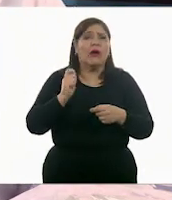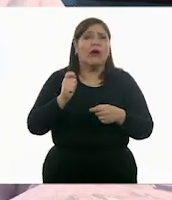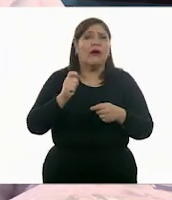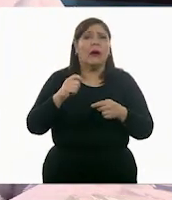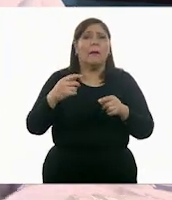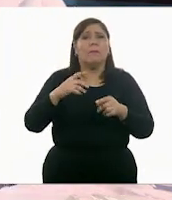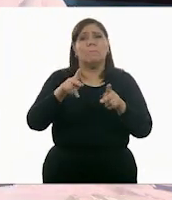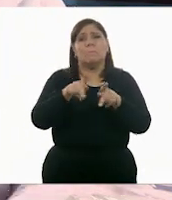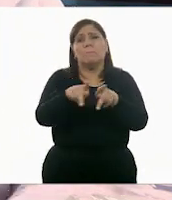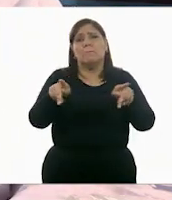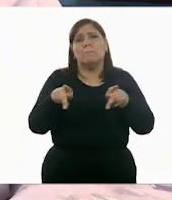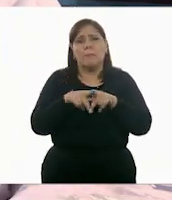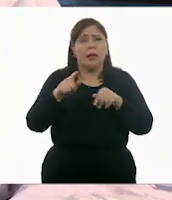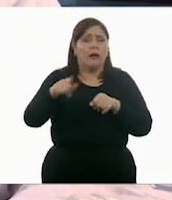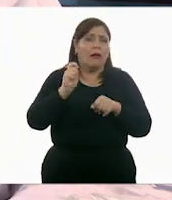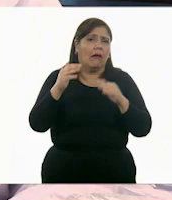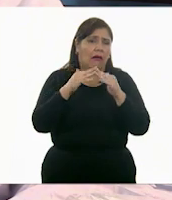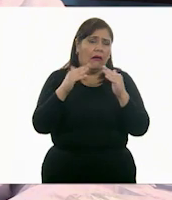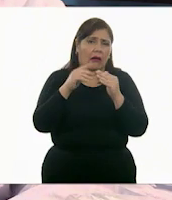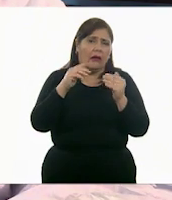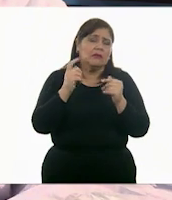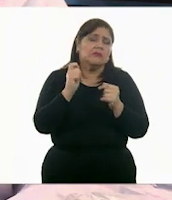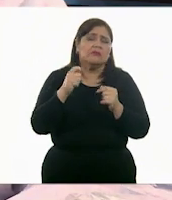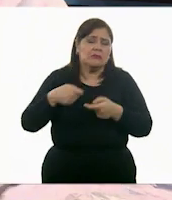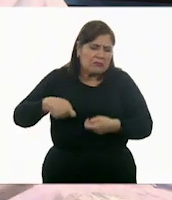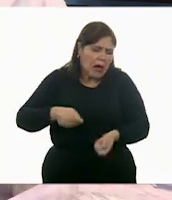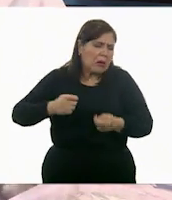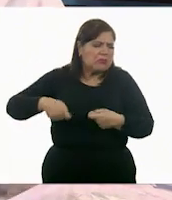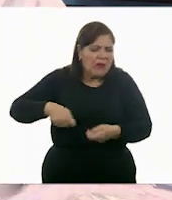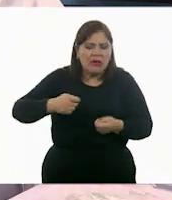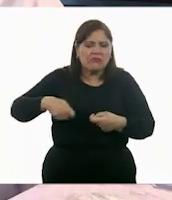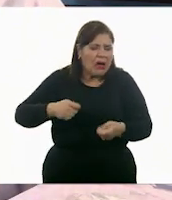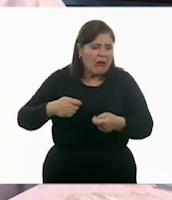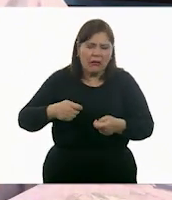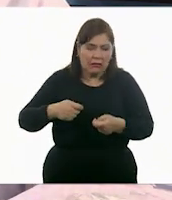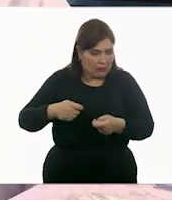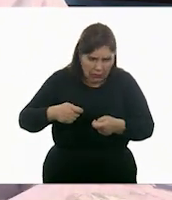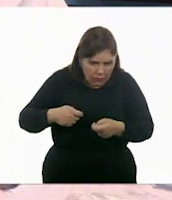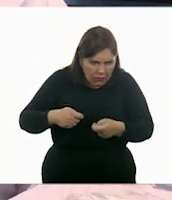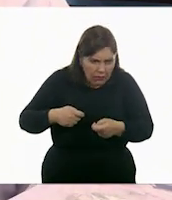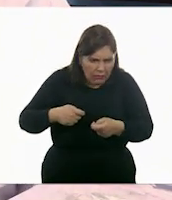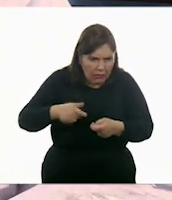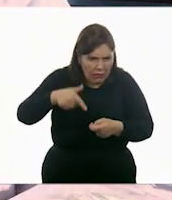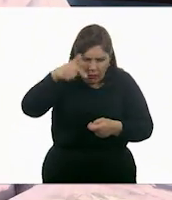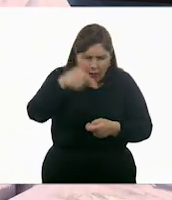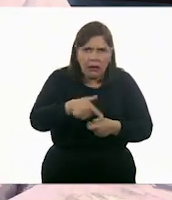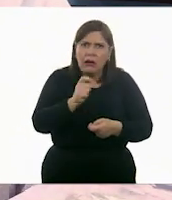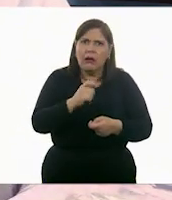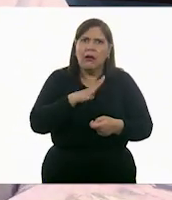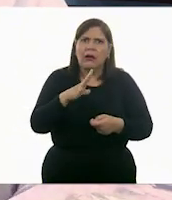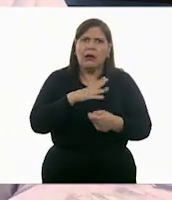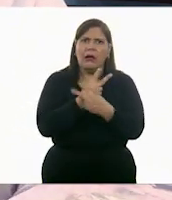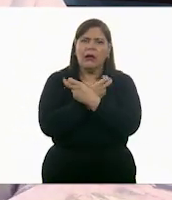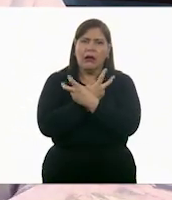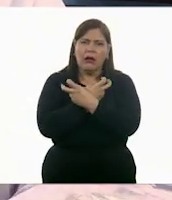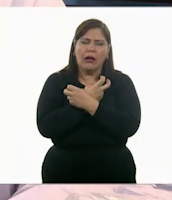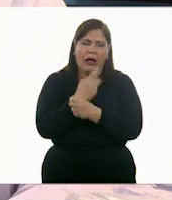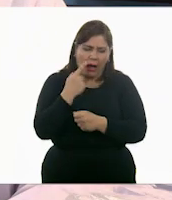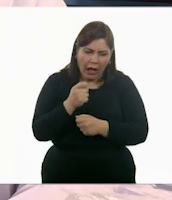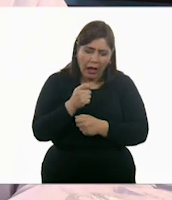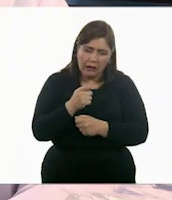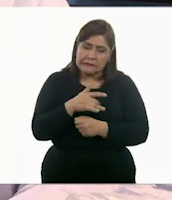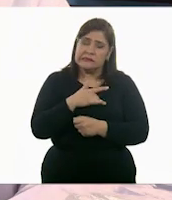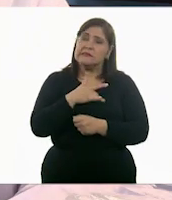casa y cuando llega a cierta profundidad se encuentra con el esqueleto para la excavación y reporta